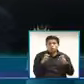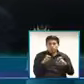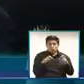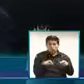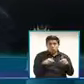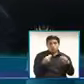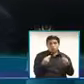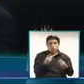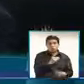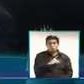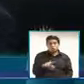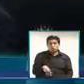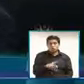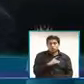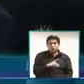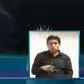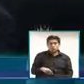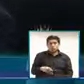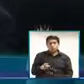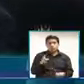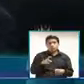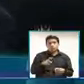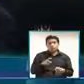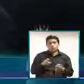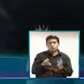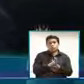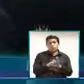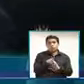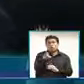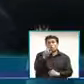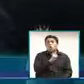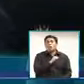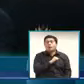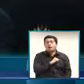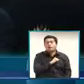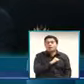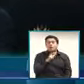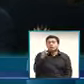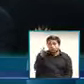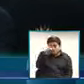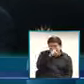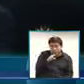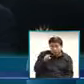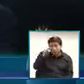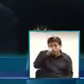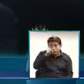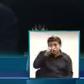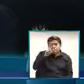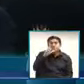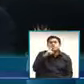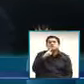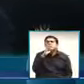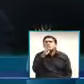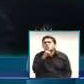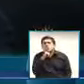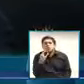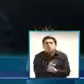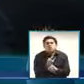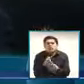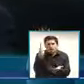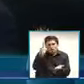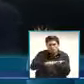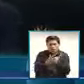a varios diputados candidatos presidenciales específicamente los compañeros de semia que hablan de que no se puede aplicar la pena